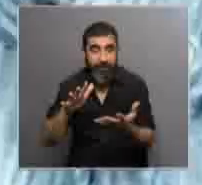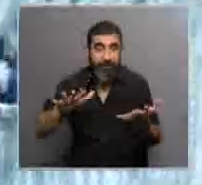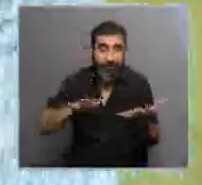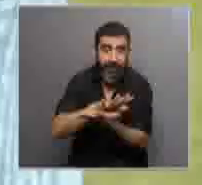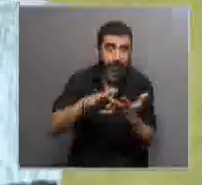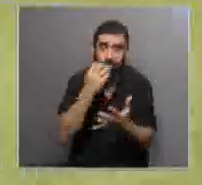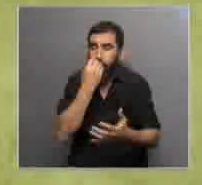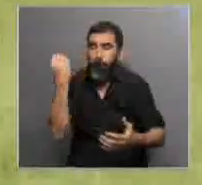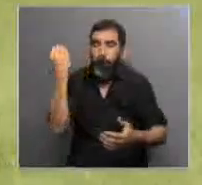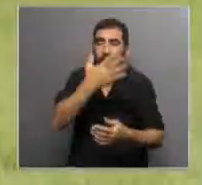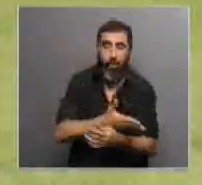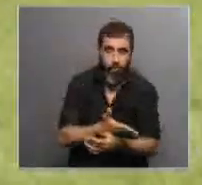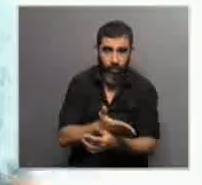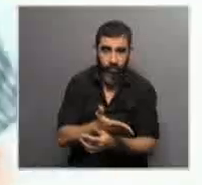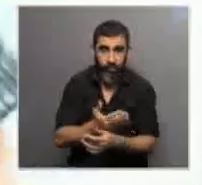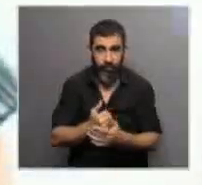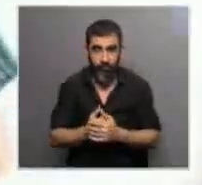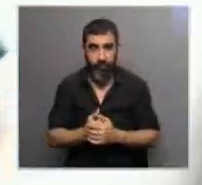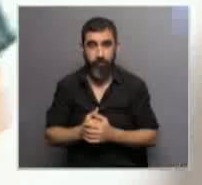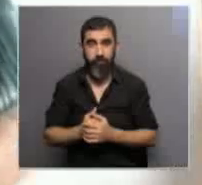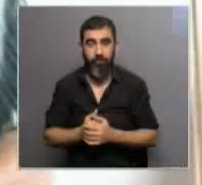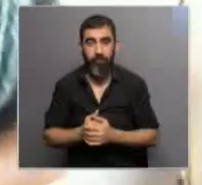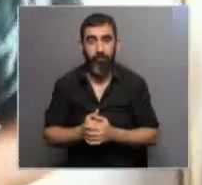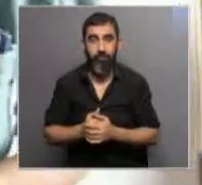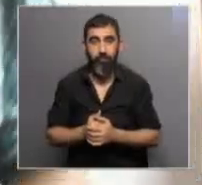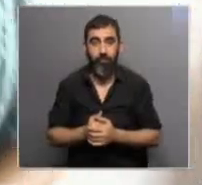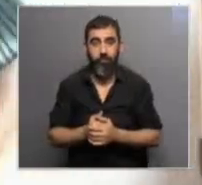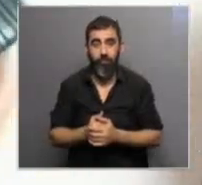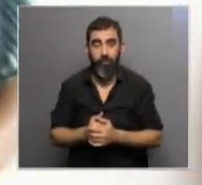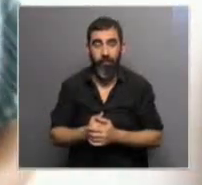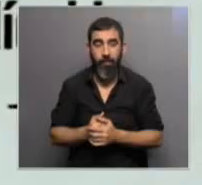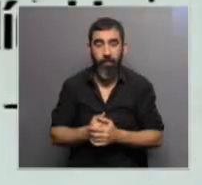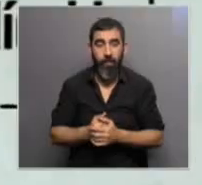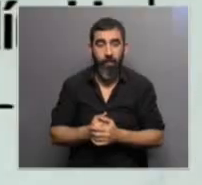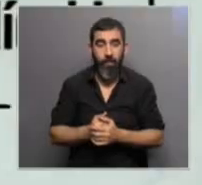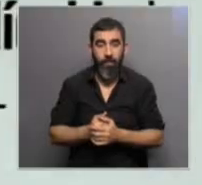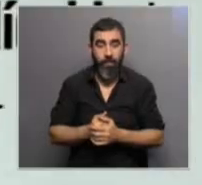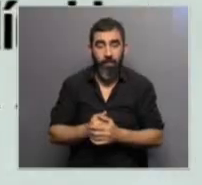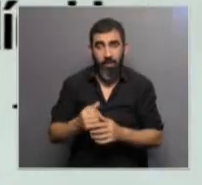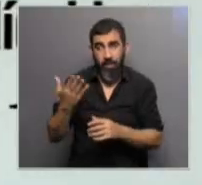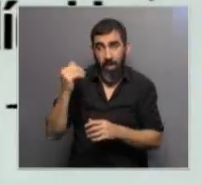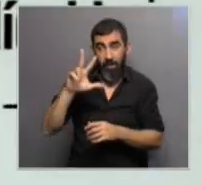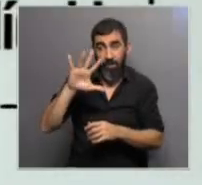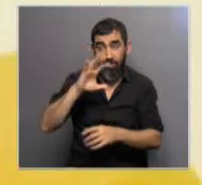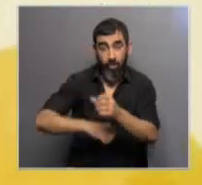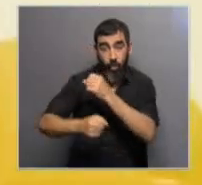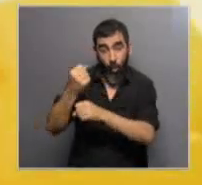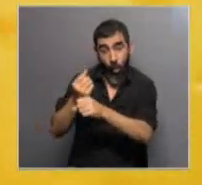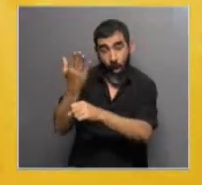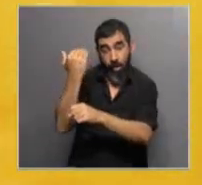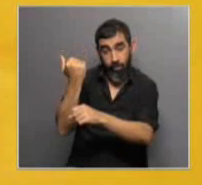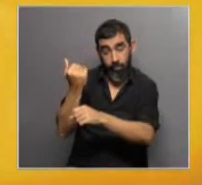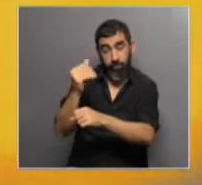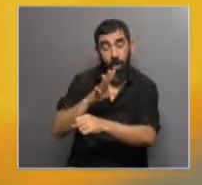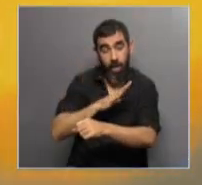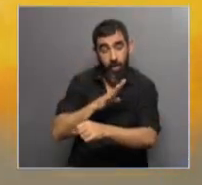mejorará y de hecho fíjese usted que hace 35 años si habíamos tenido